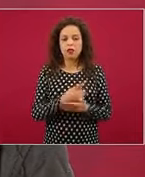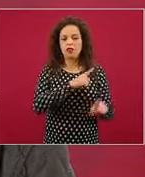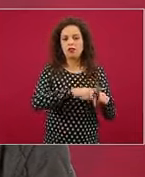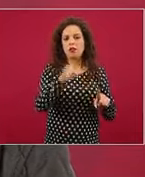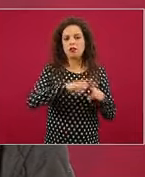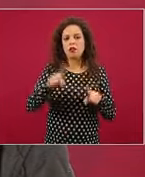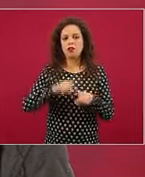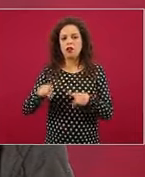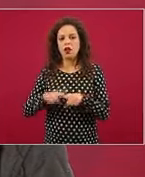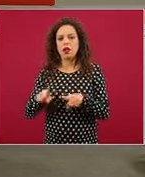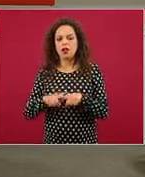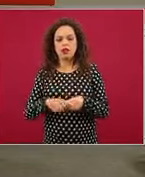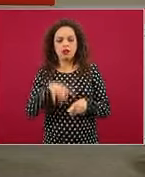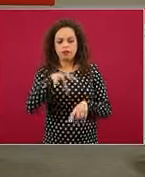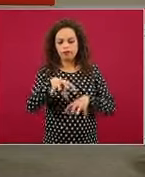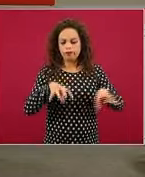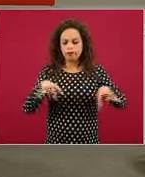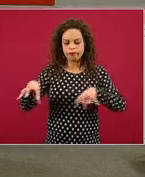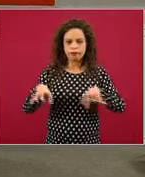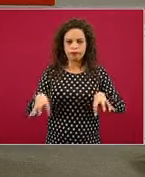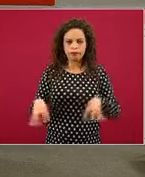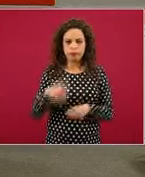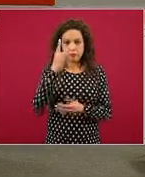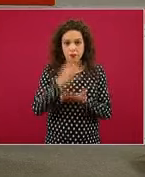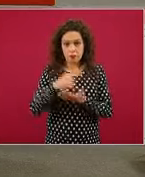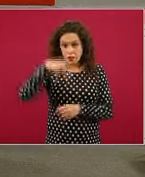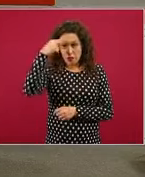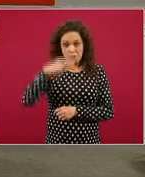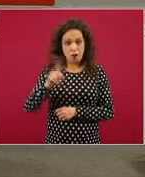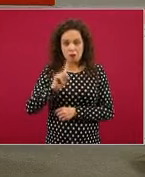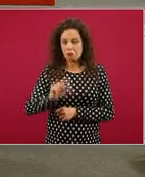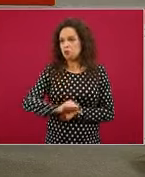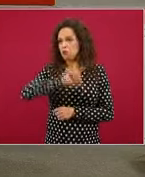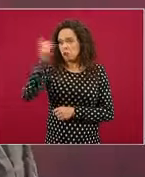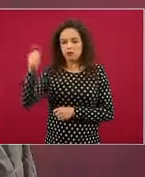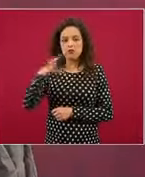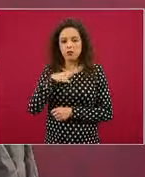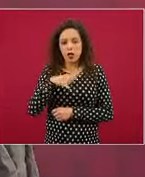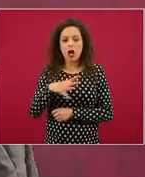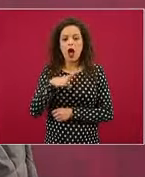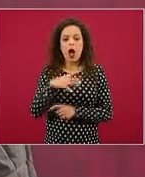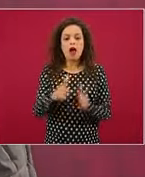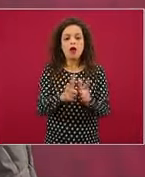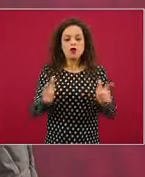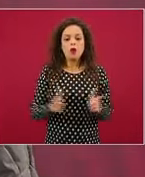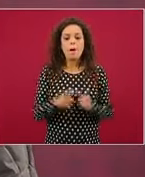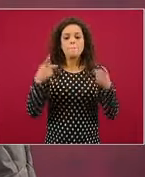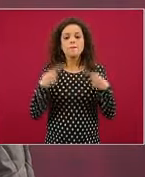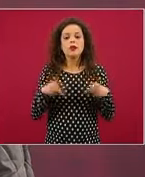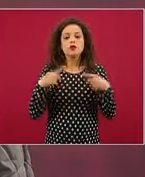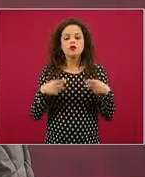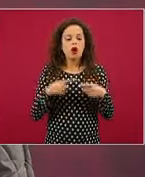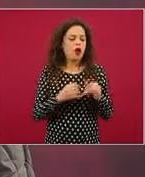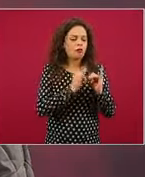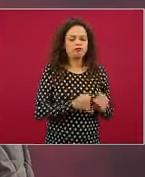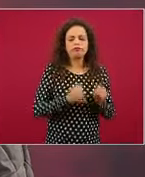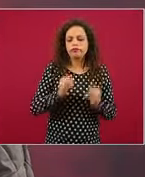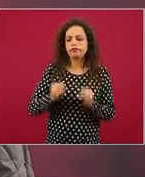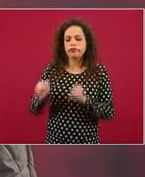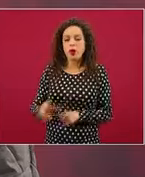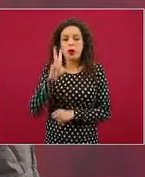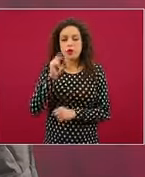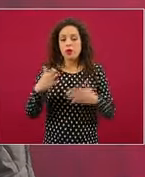las sociedades, y no solamente en México, existen grupos de personas o personas en lo individual que tienen